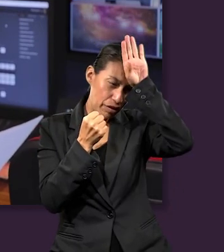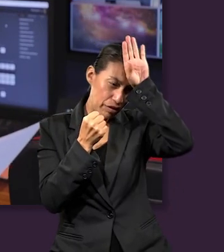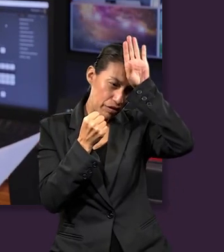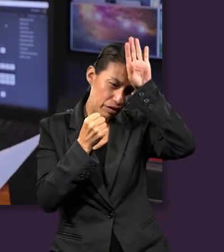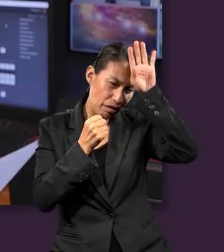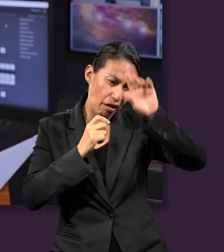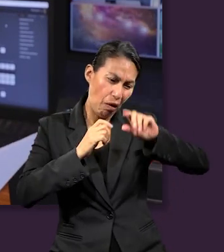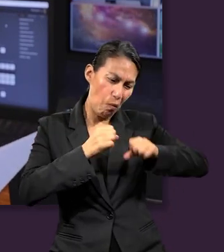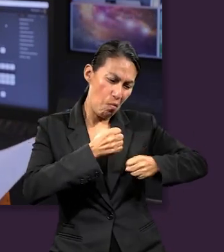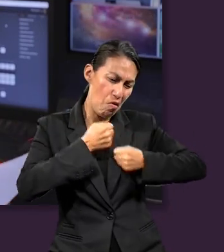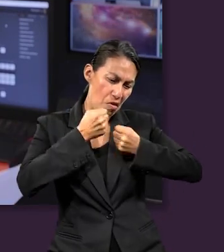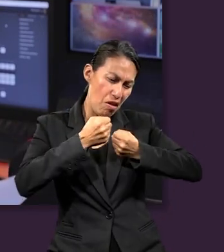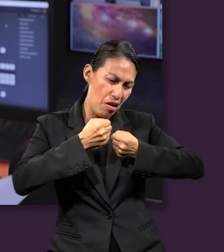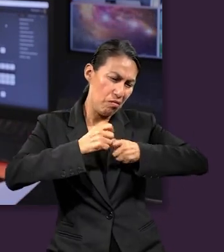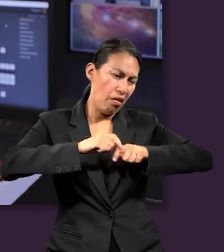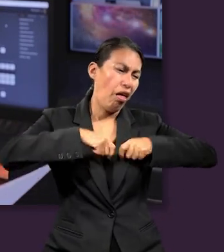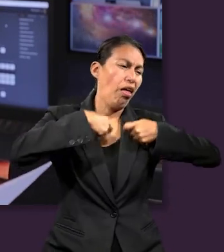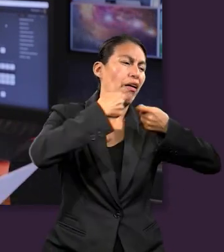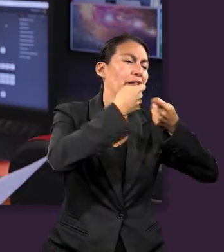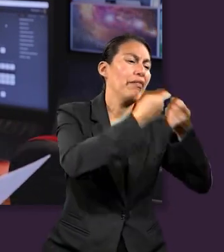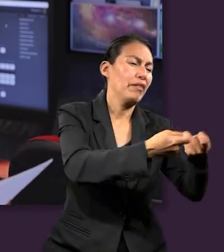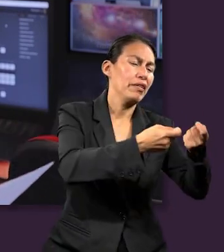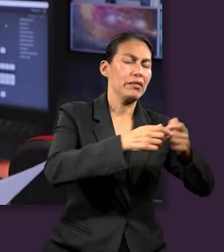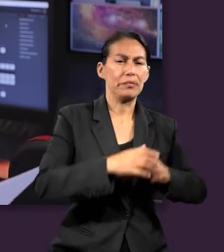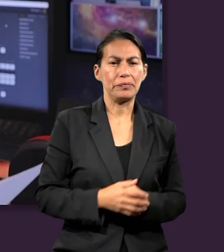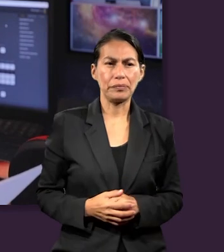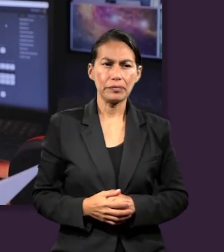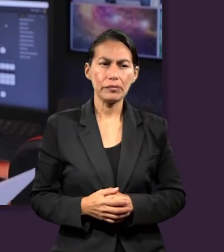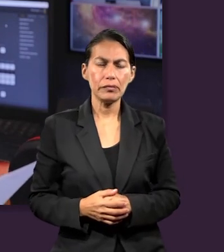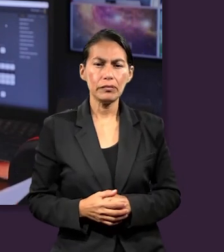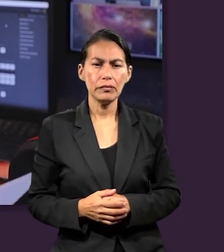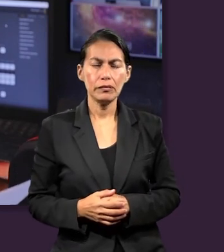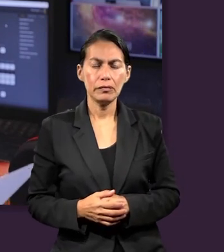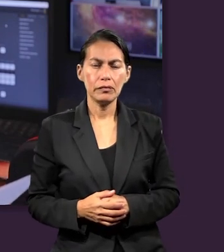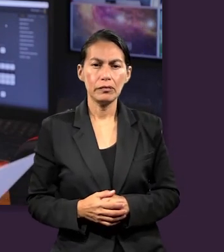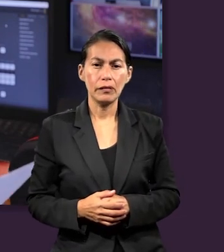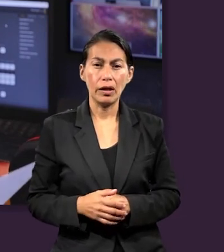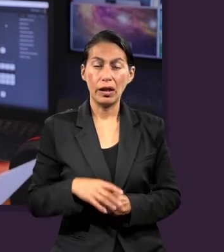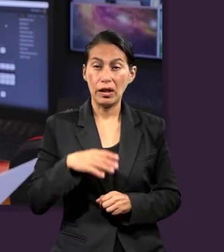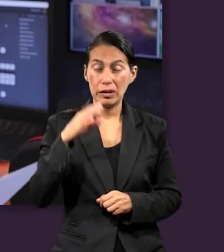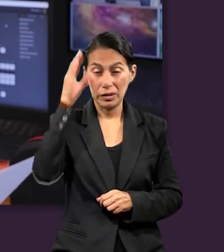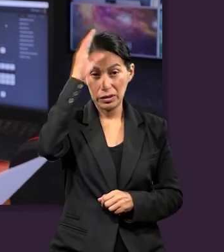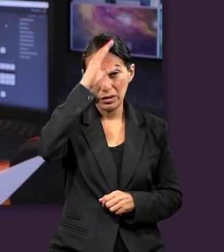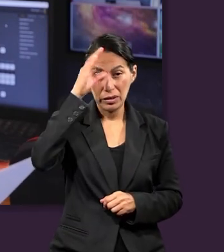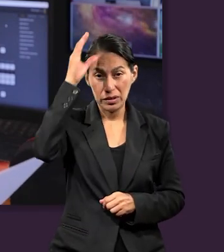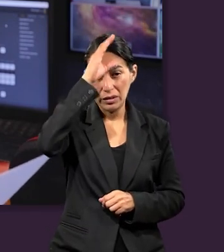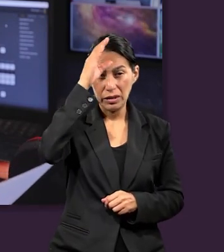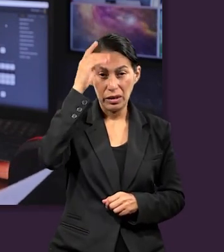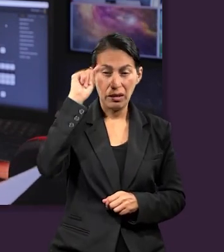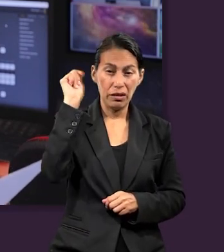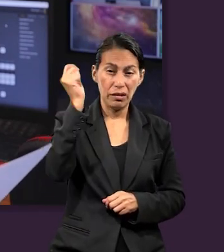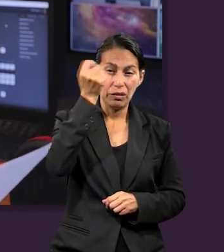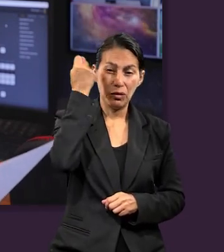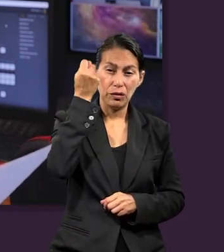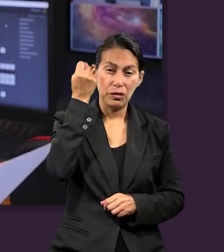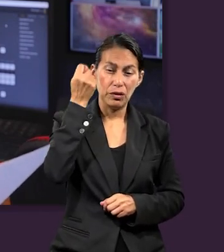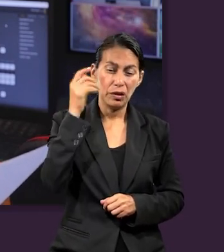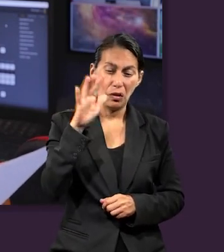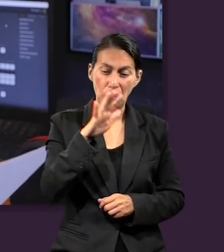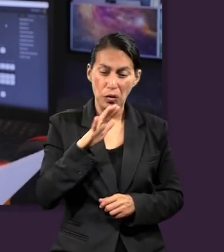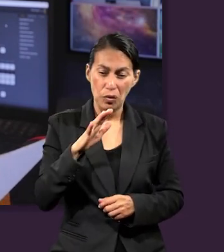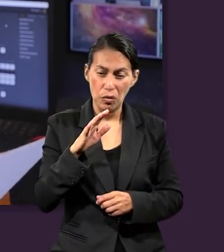bestia el mundo ante el fracaso en la solución de sus problemas por la ciencia y la tecnología